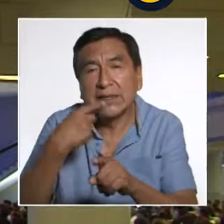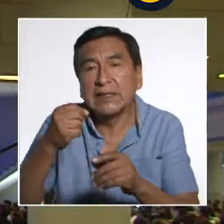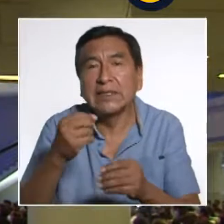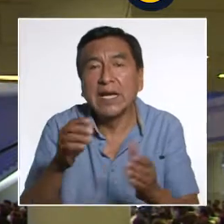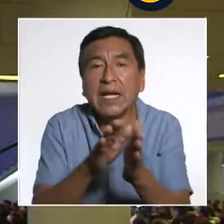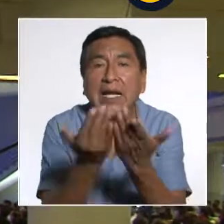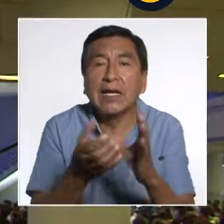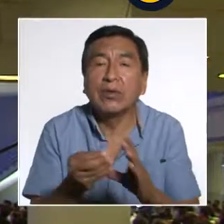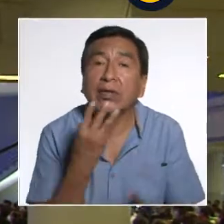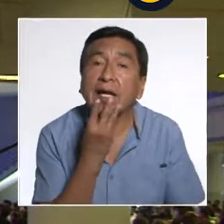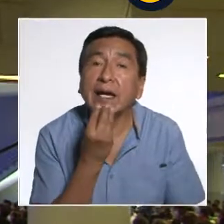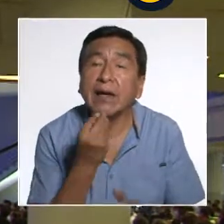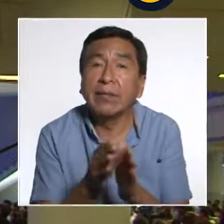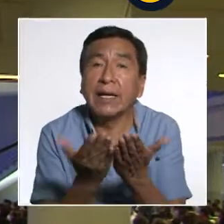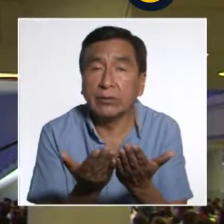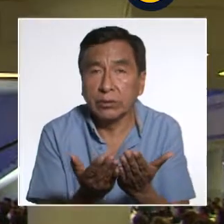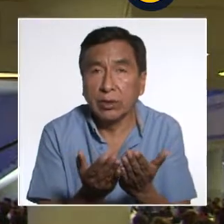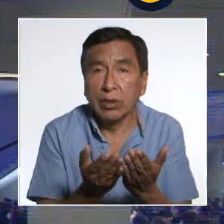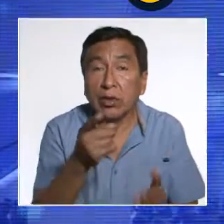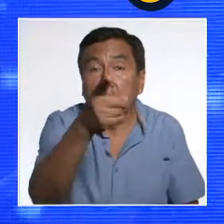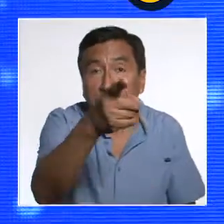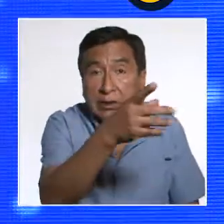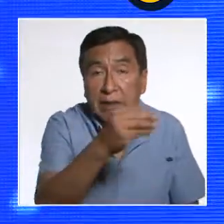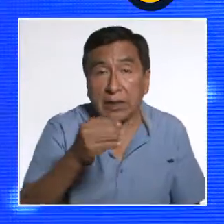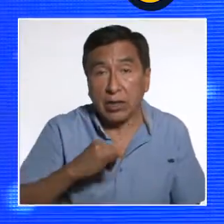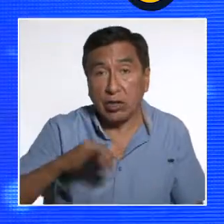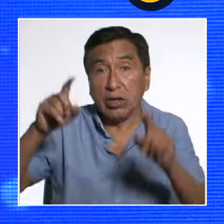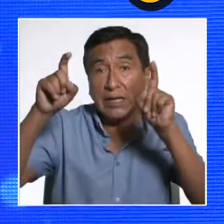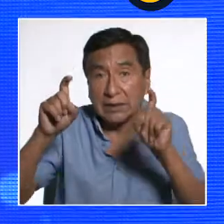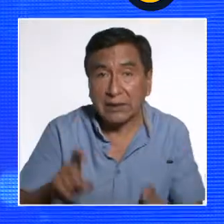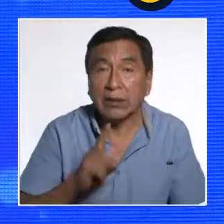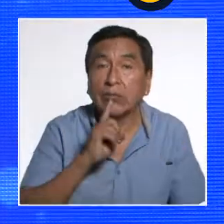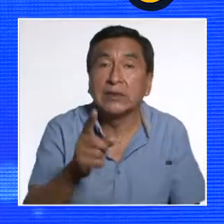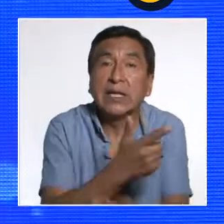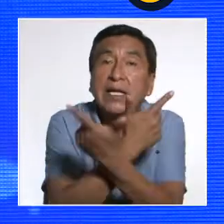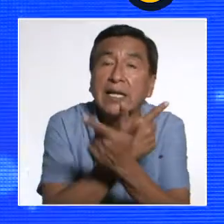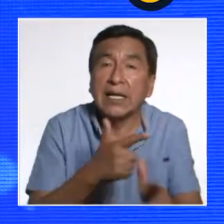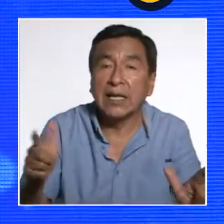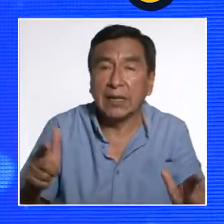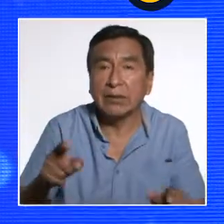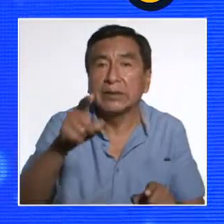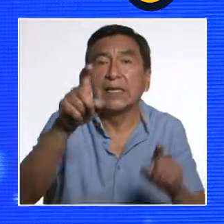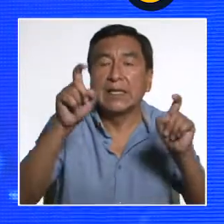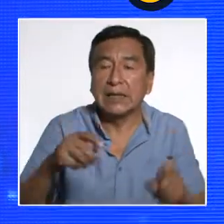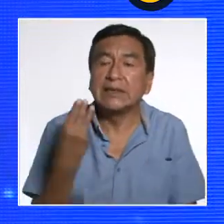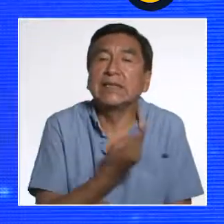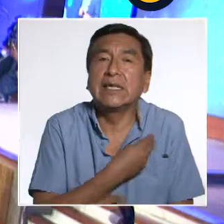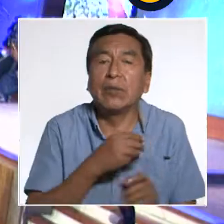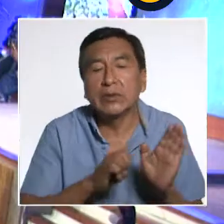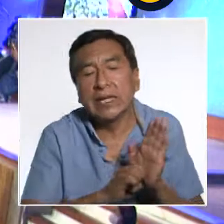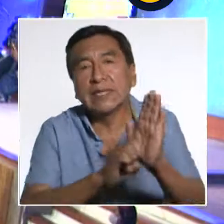capítulo 12, versículo 15. Usted y yo necesitamos ser libres. Necesitamos